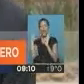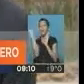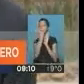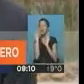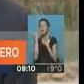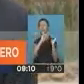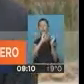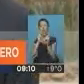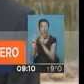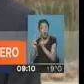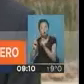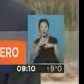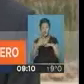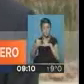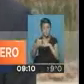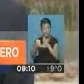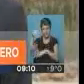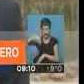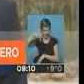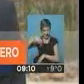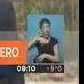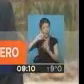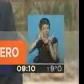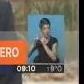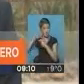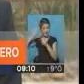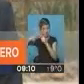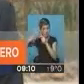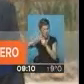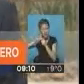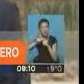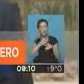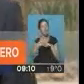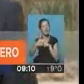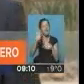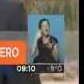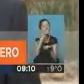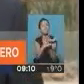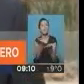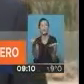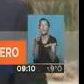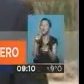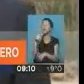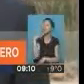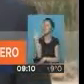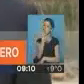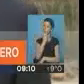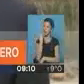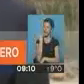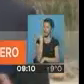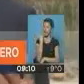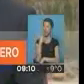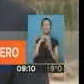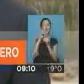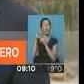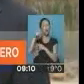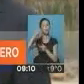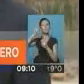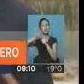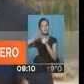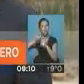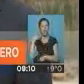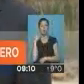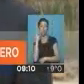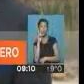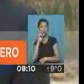actúan como guías, que son jóvenes de la provincia. Y eso es importante desde el punto de vista de la identificación del chico santiagueño, que tiene que ver a alguien que habla